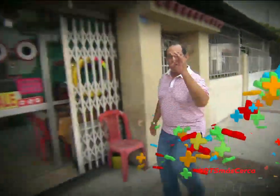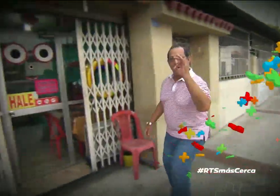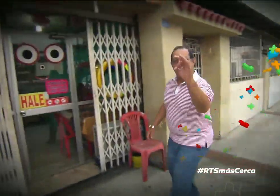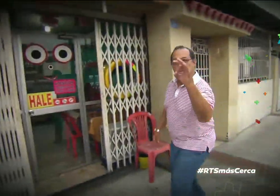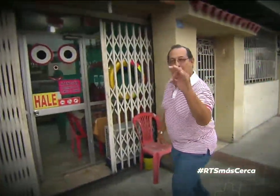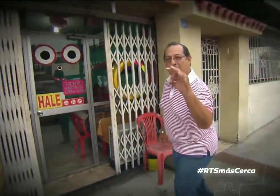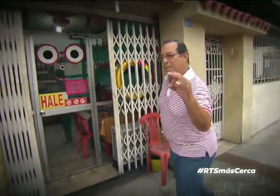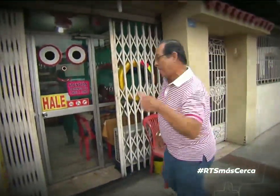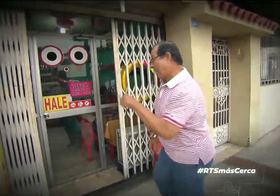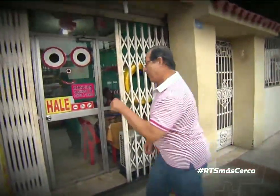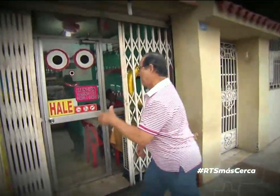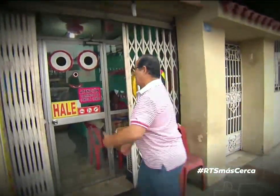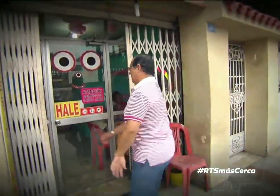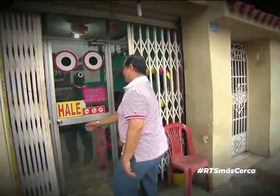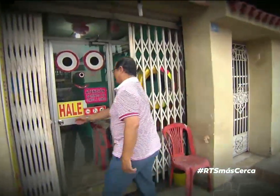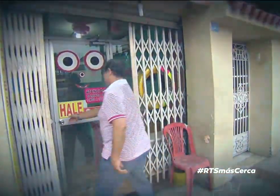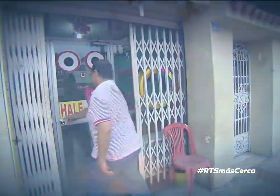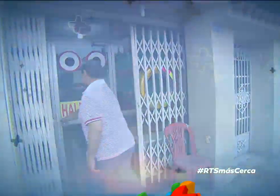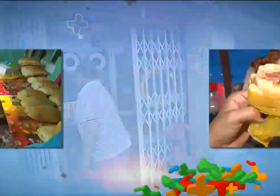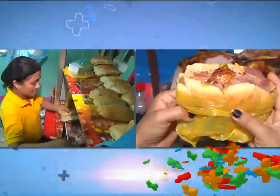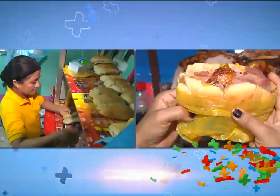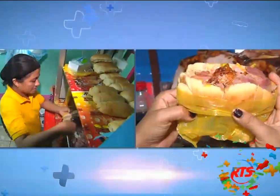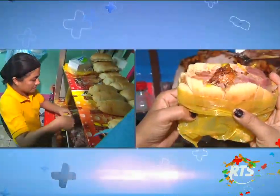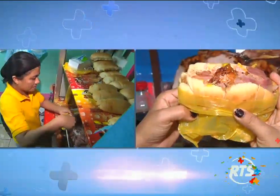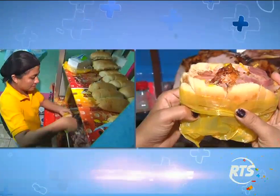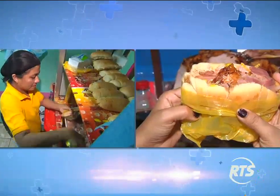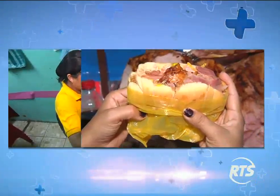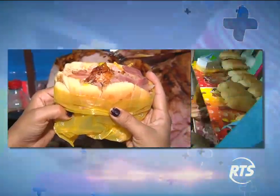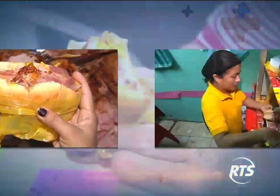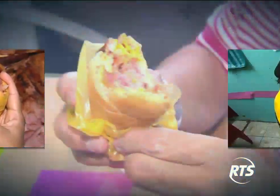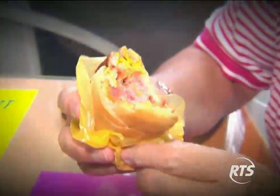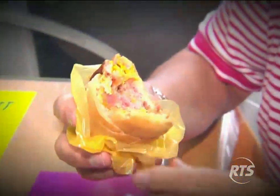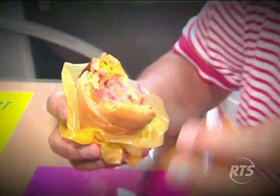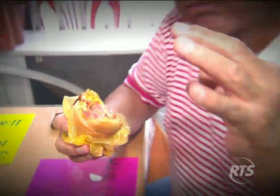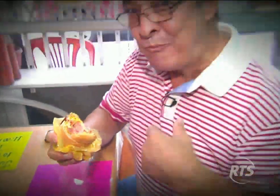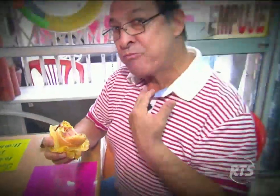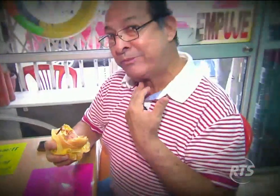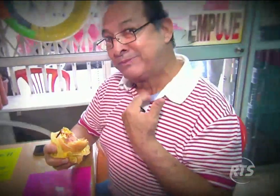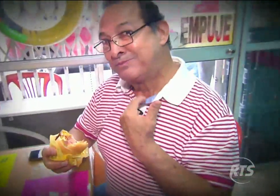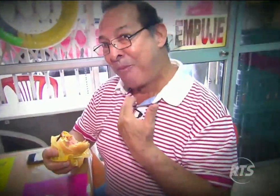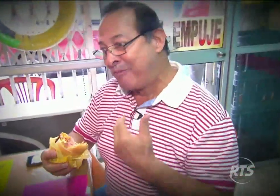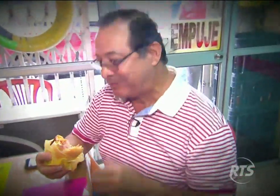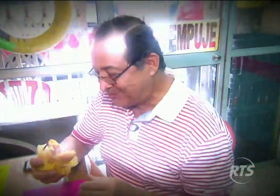La mañana. Si tu negocio ofrece los platos de comida más deliciosos,